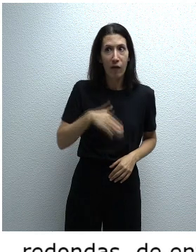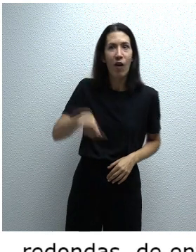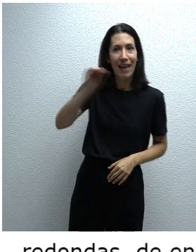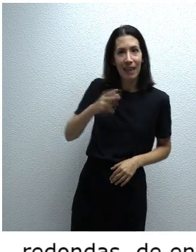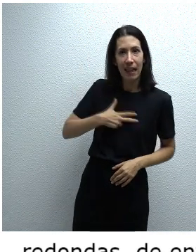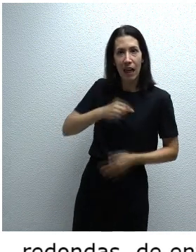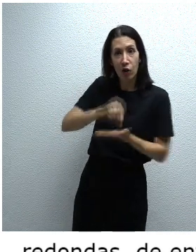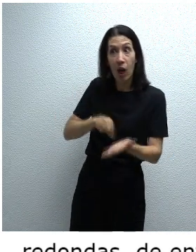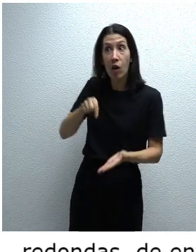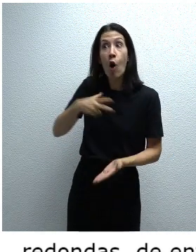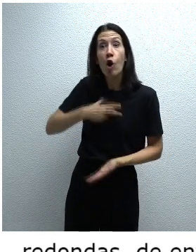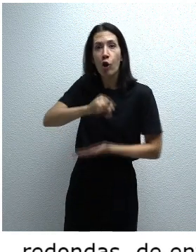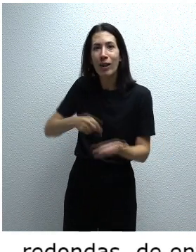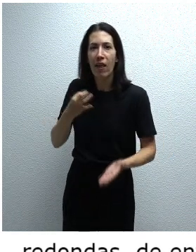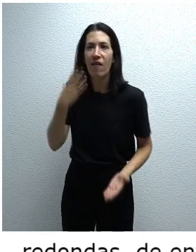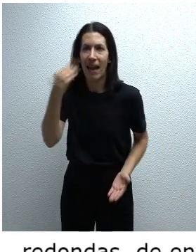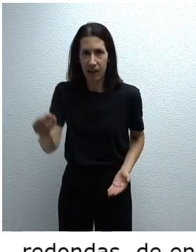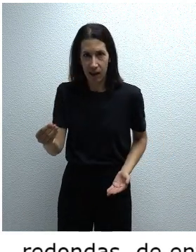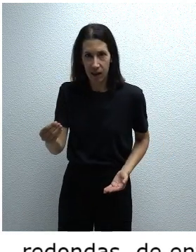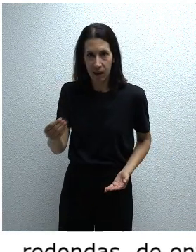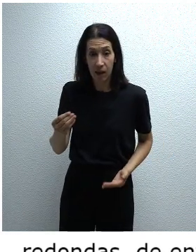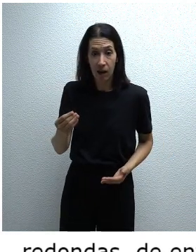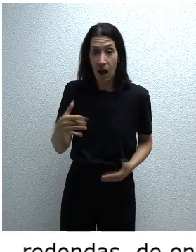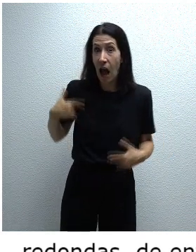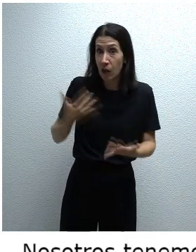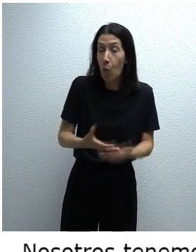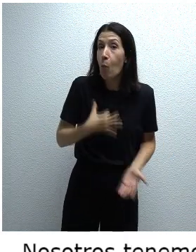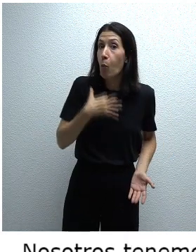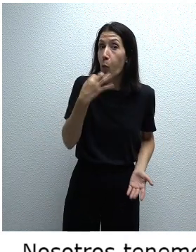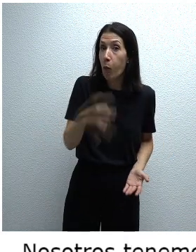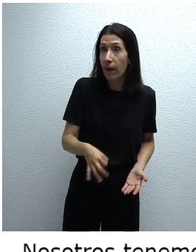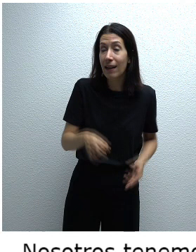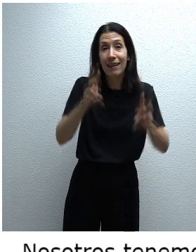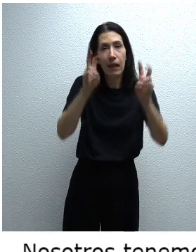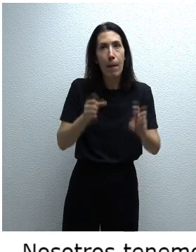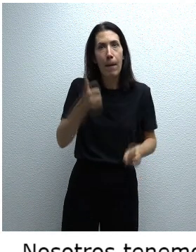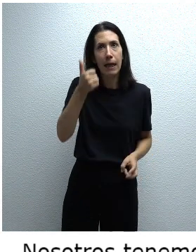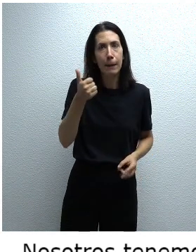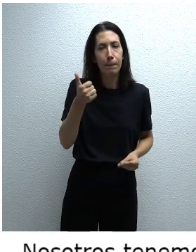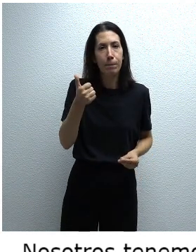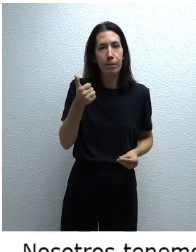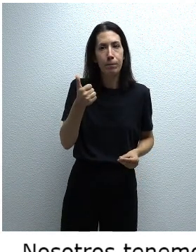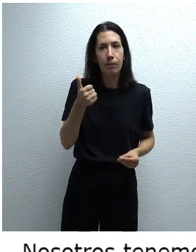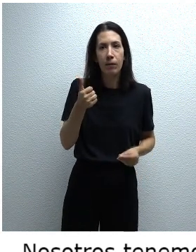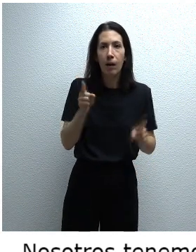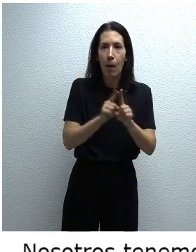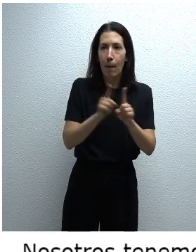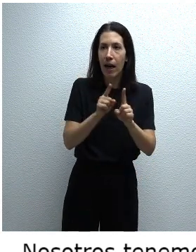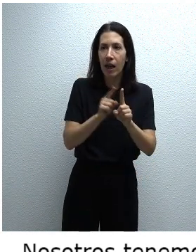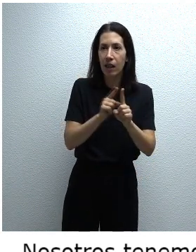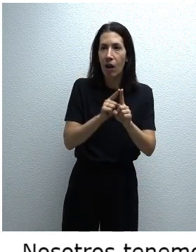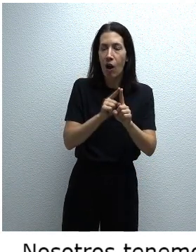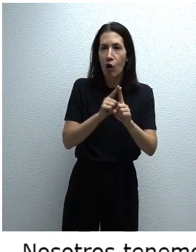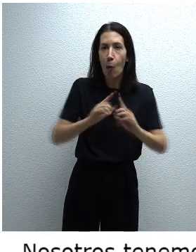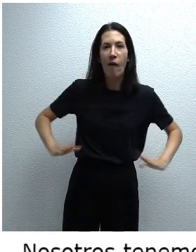y el notario nos tiene que entender a nosotros. Hasta ahora quizá era un tema más vertical, de arriba abajo.